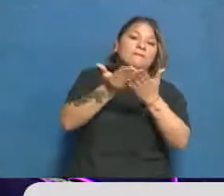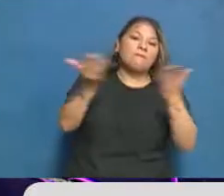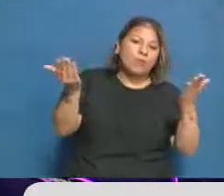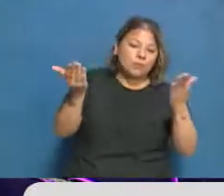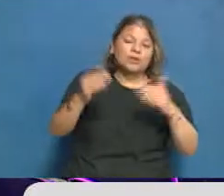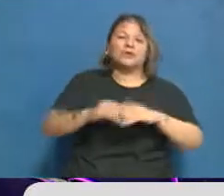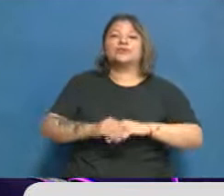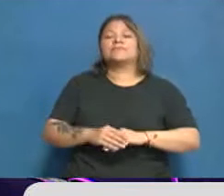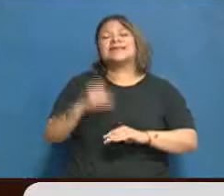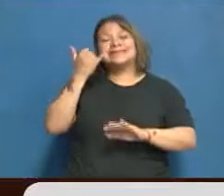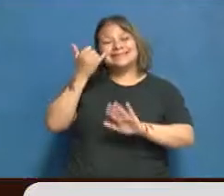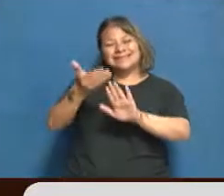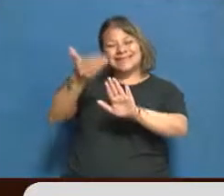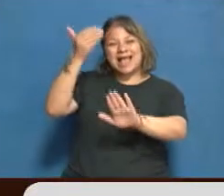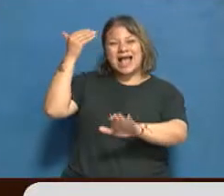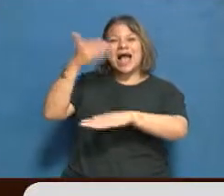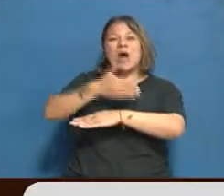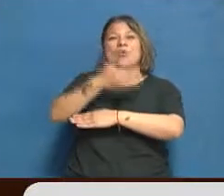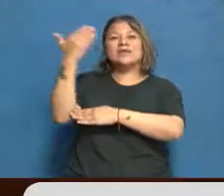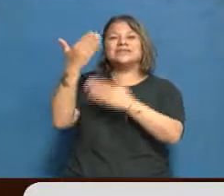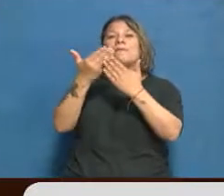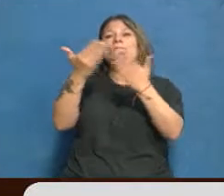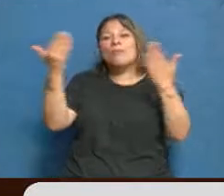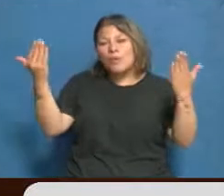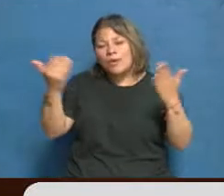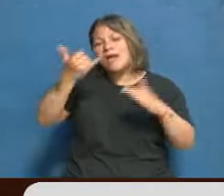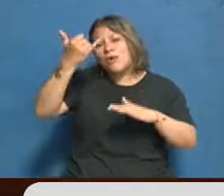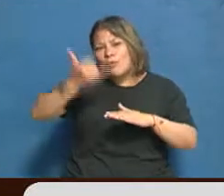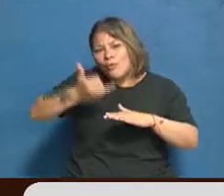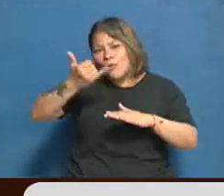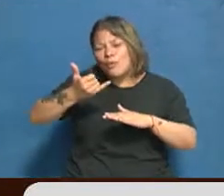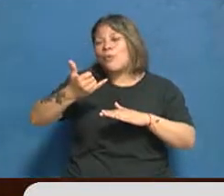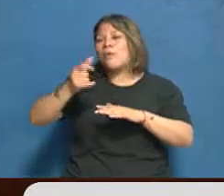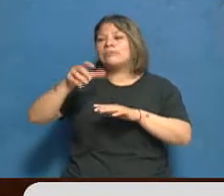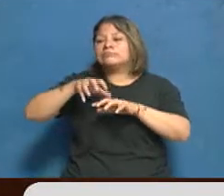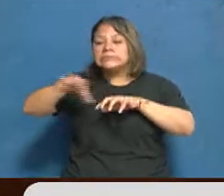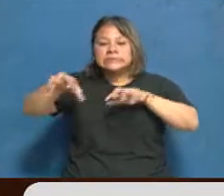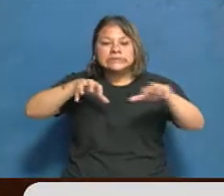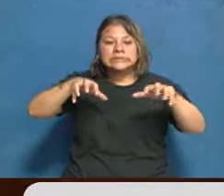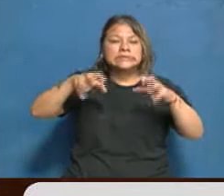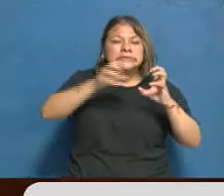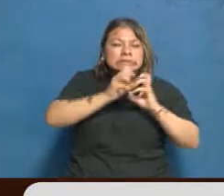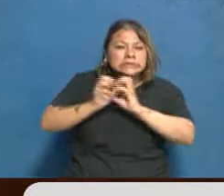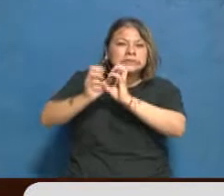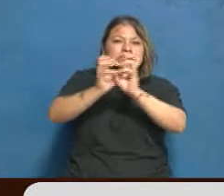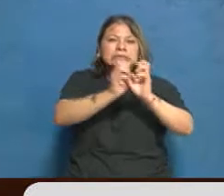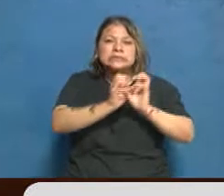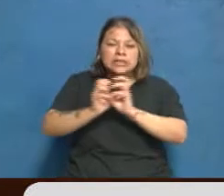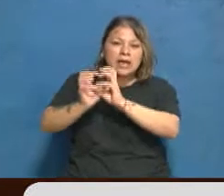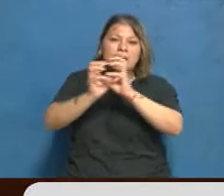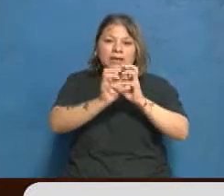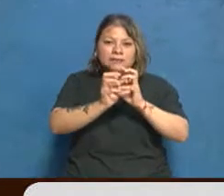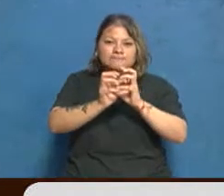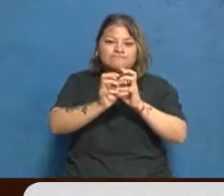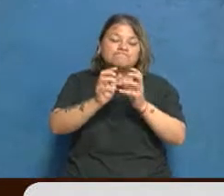ellos ya se había realizado audiencia pública en donde los actores de cada uno de los sectores habían presentado